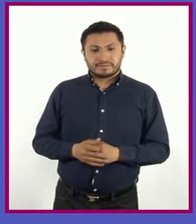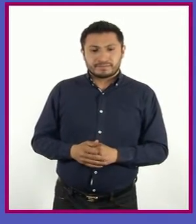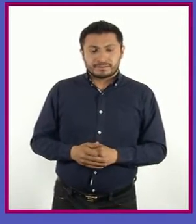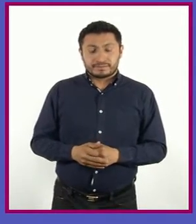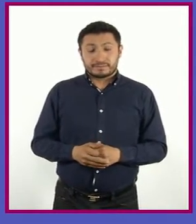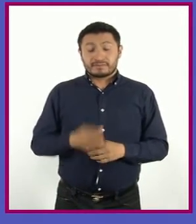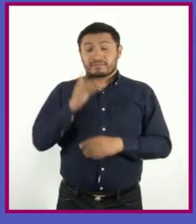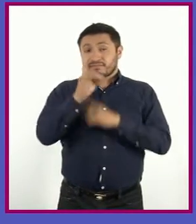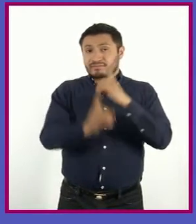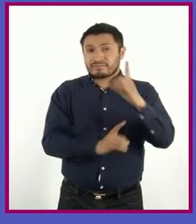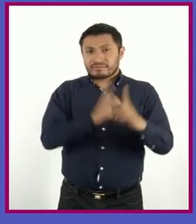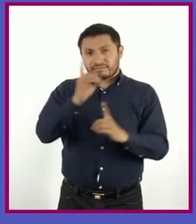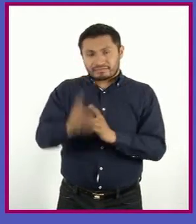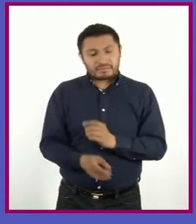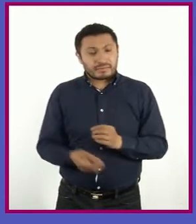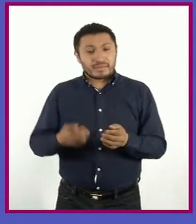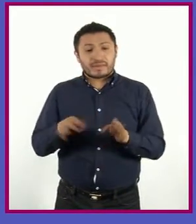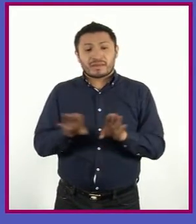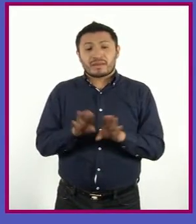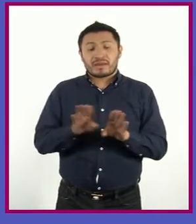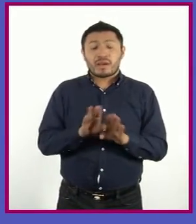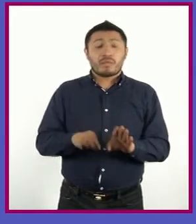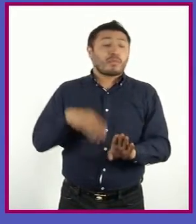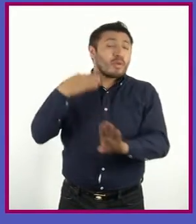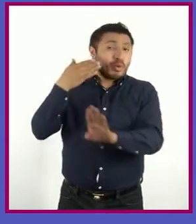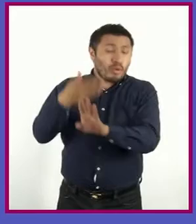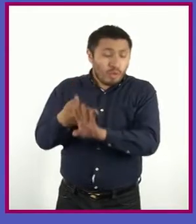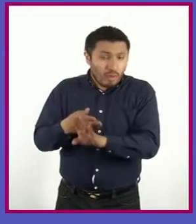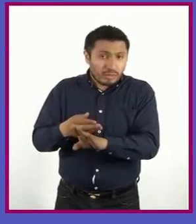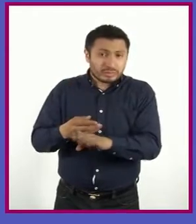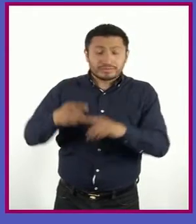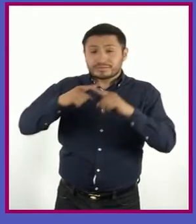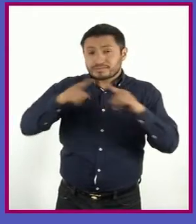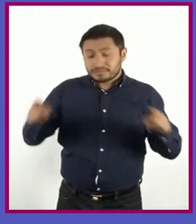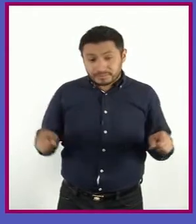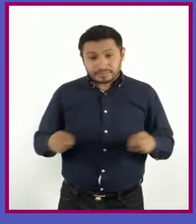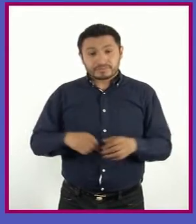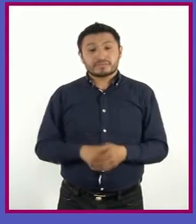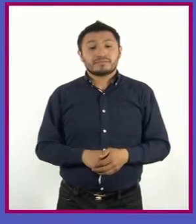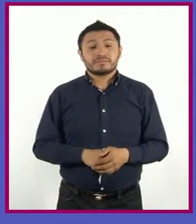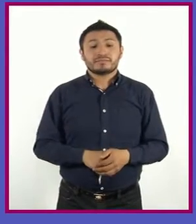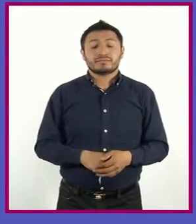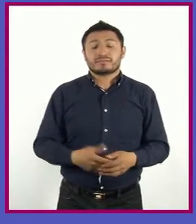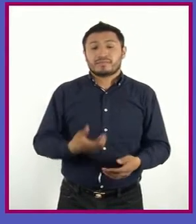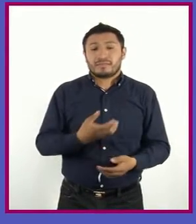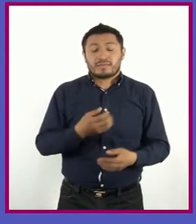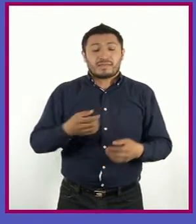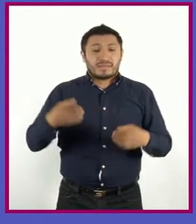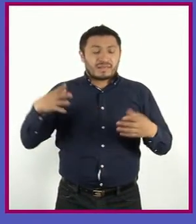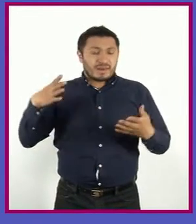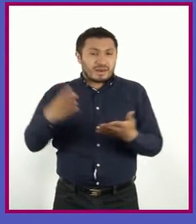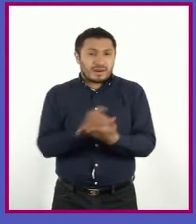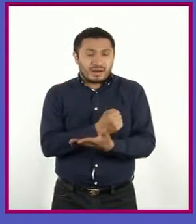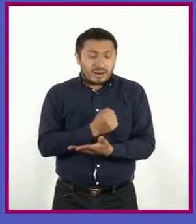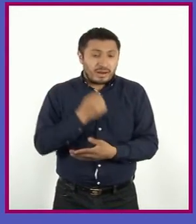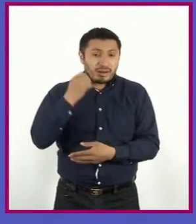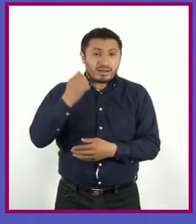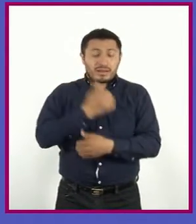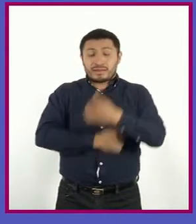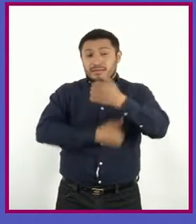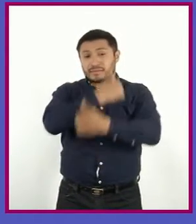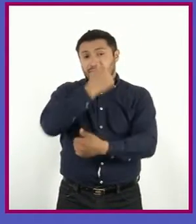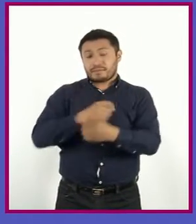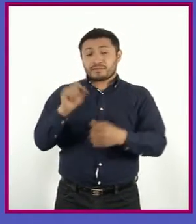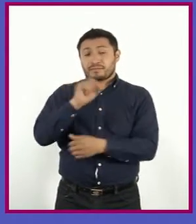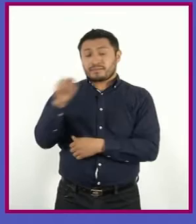El deporte. Fórmula contra la adversidad. Medallista paralímpico José Arnulfo Castorena se sobrepuso a la